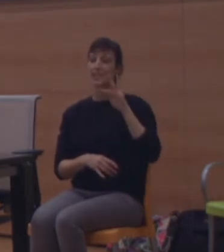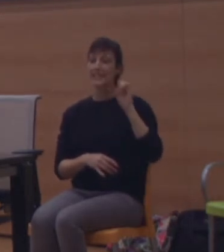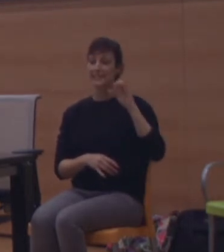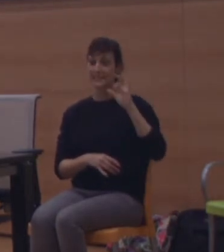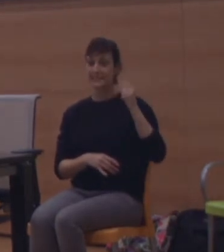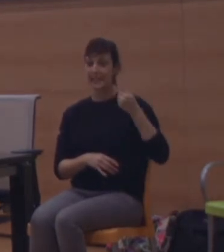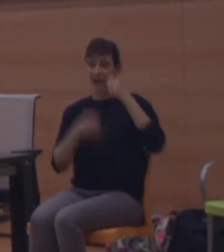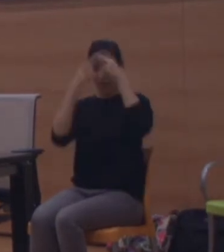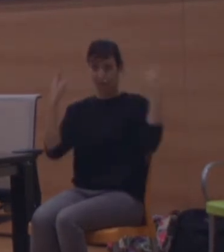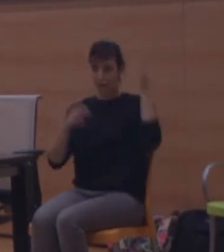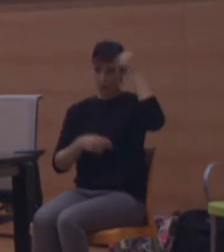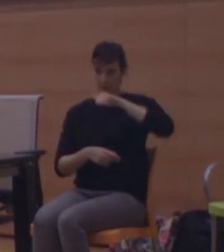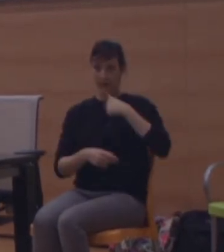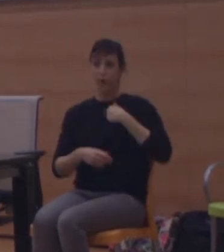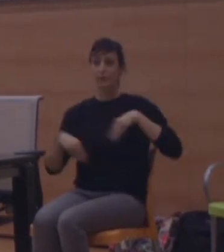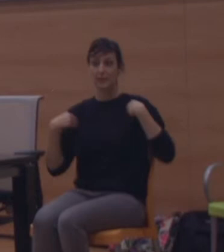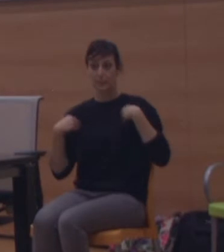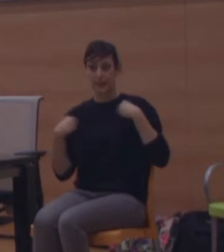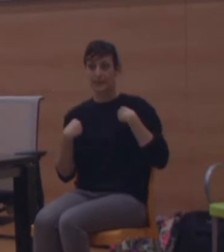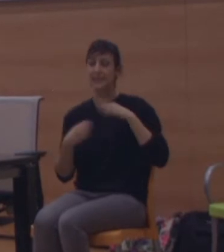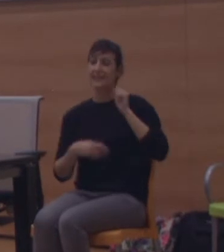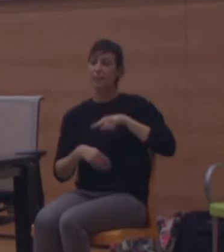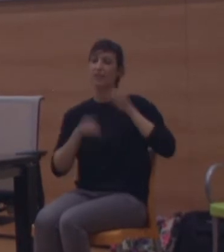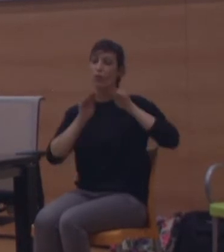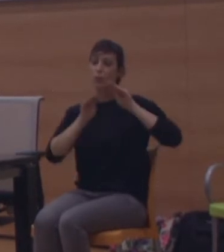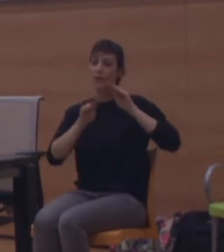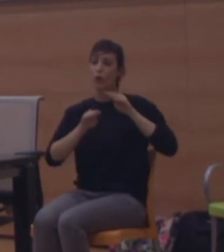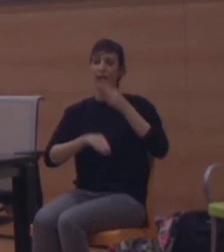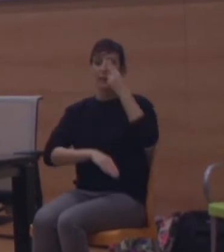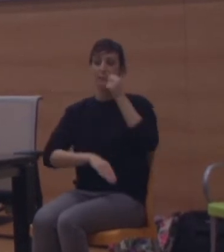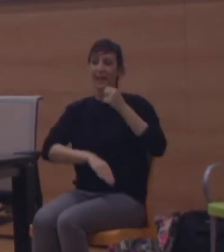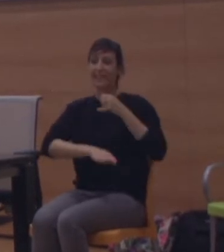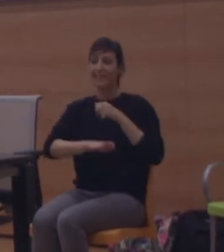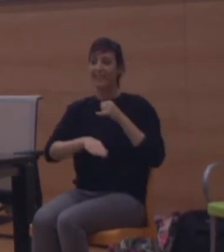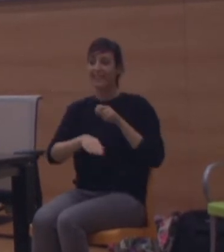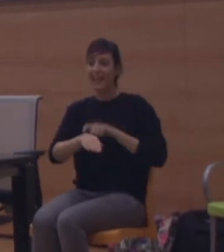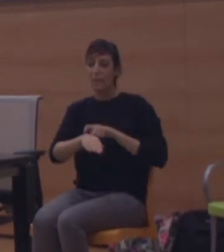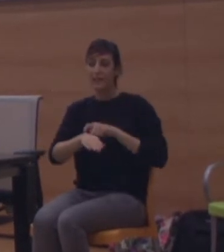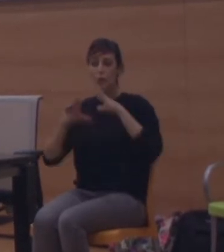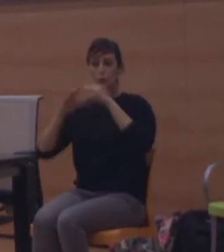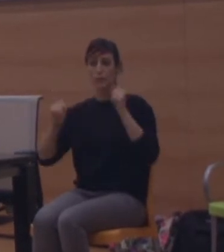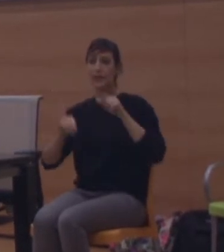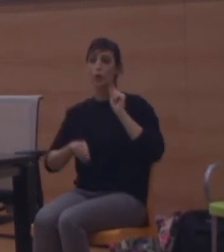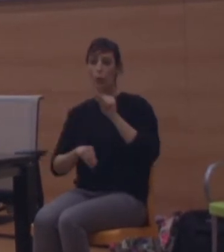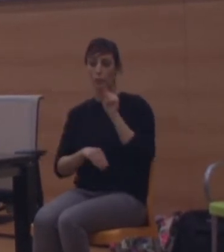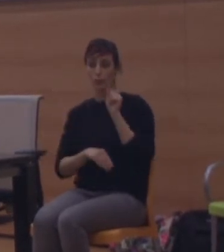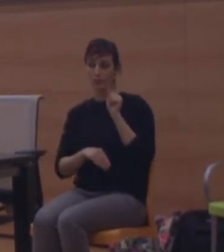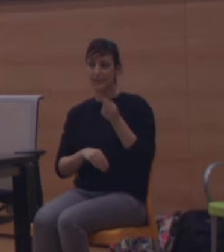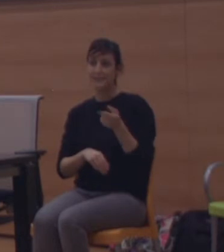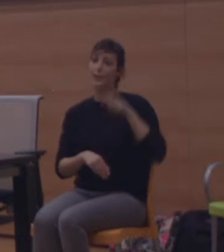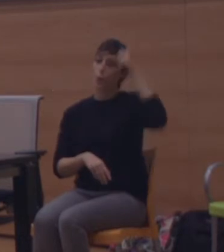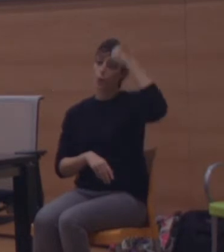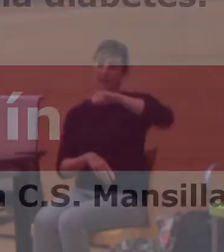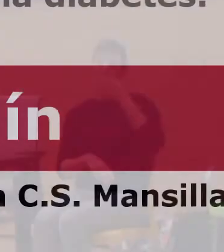Mulas, formador en diabetes y formador en el curso de pie diabético de la Complutense. Un tipo estupendo, es una maravilla escucharlo.